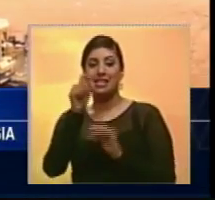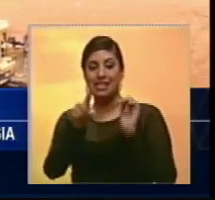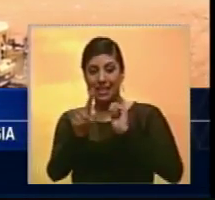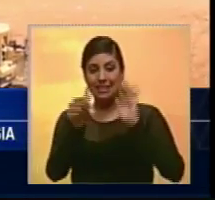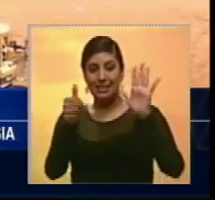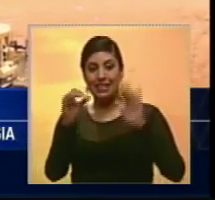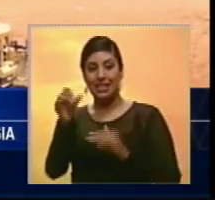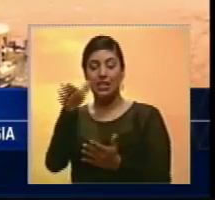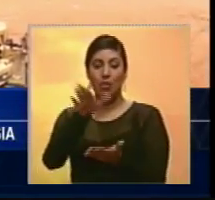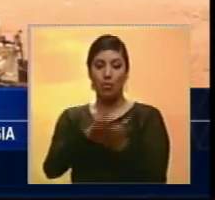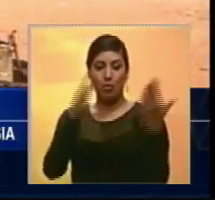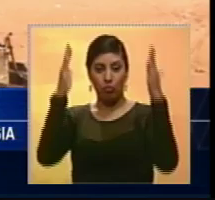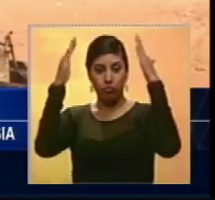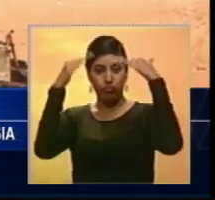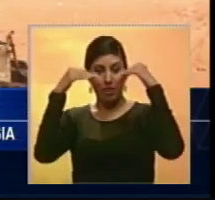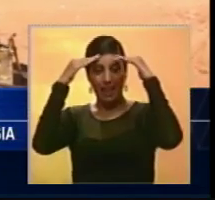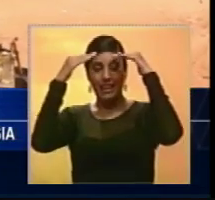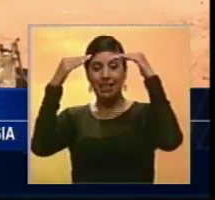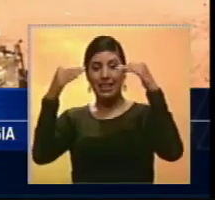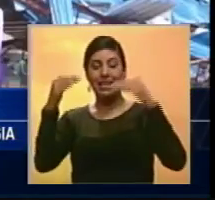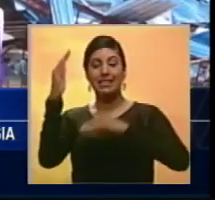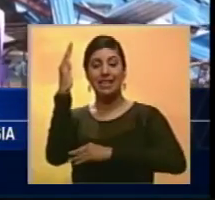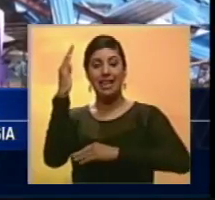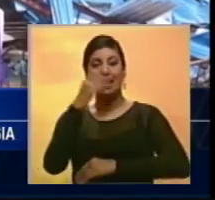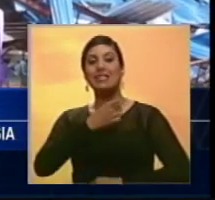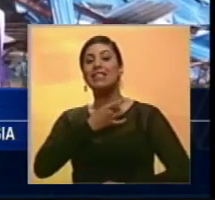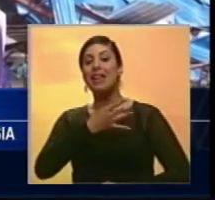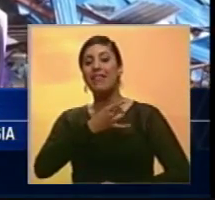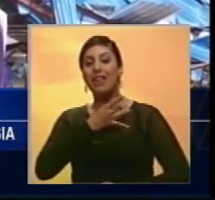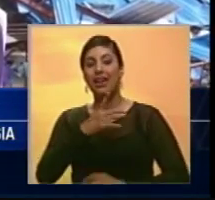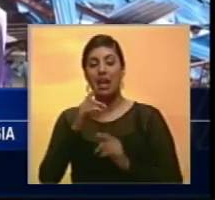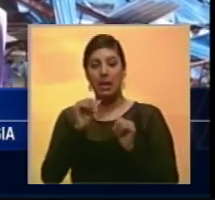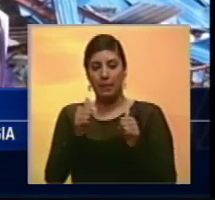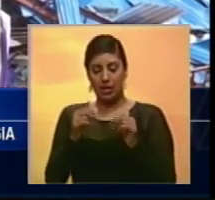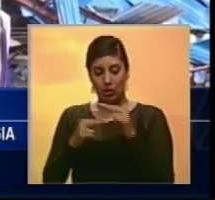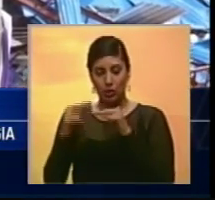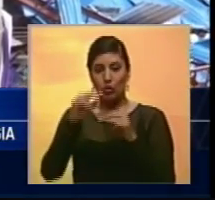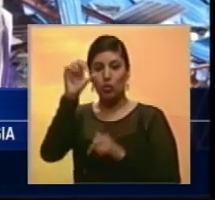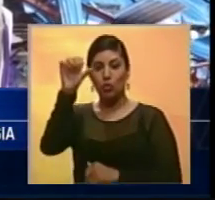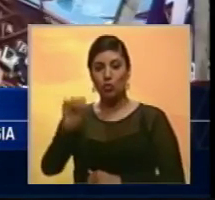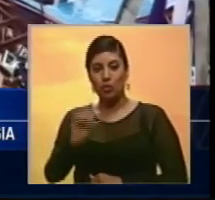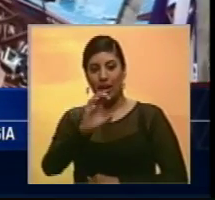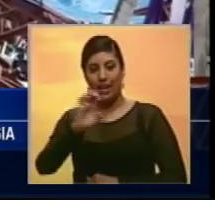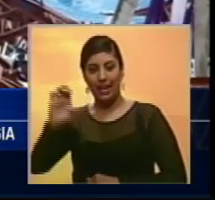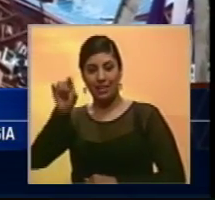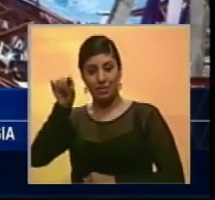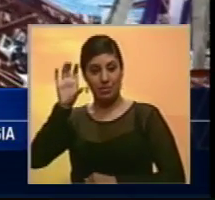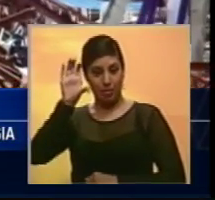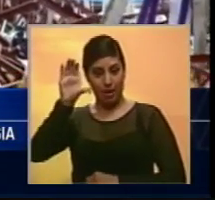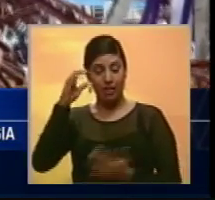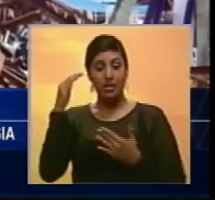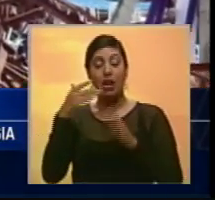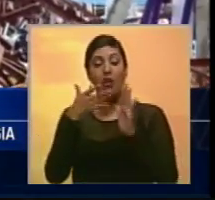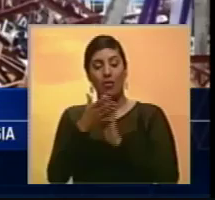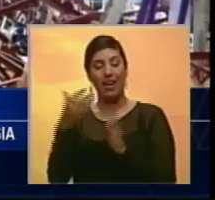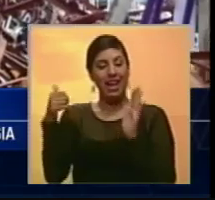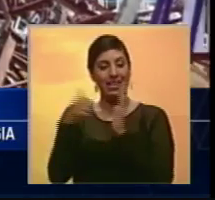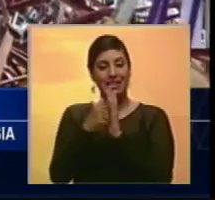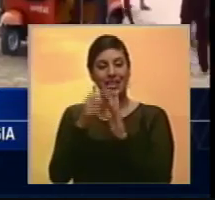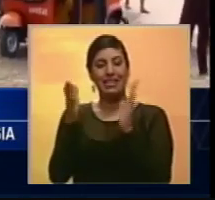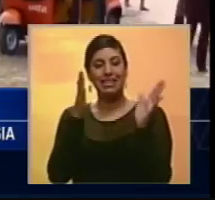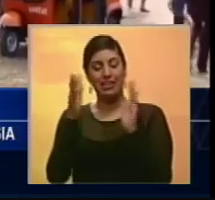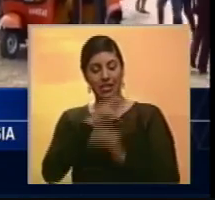personas murieron al derrumbarse el techo de una iglesia evangélica recién construida al sureste del país. El accidente se produjo durante un